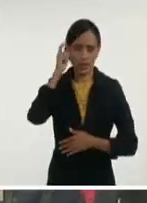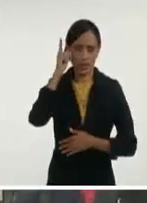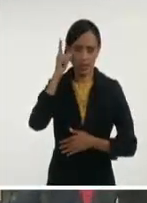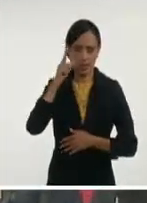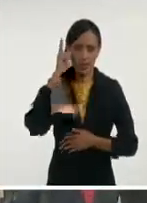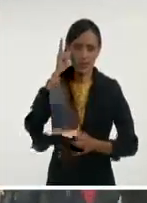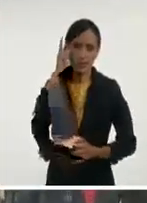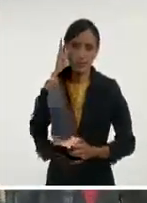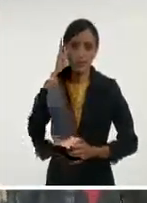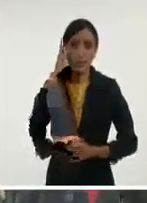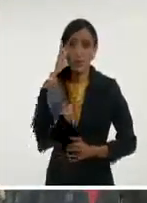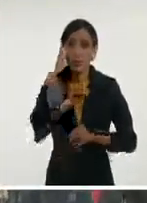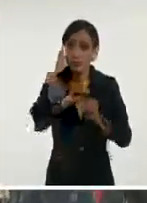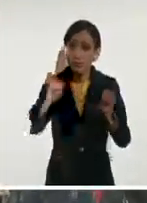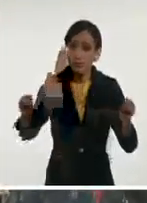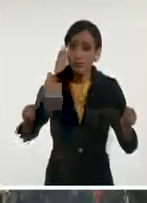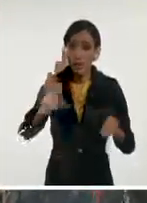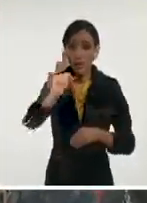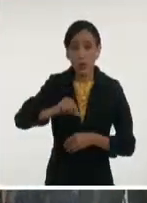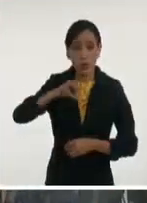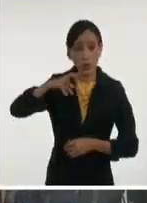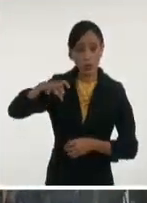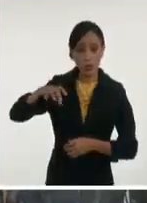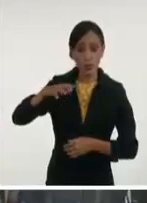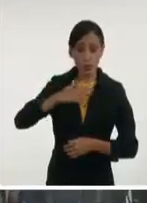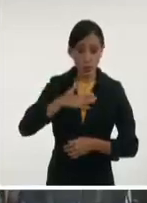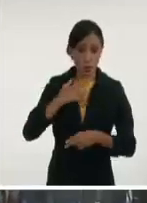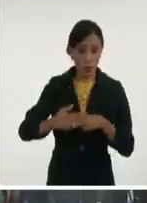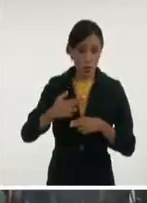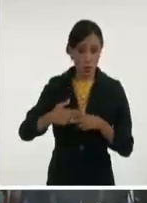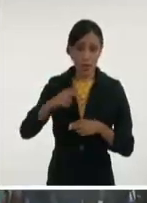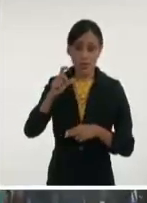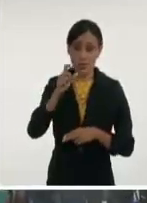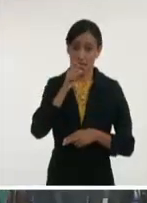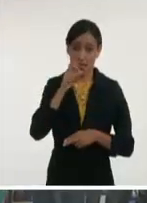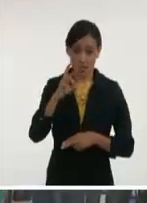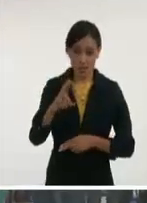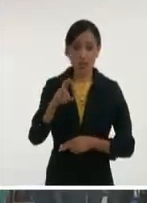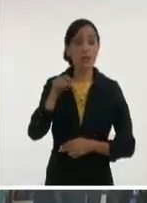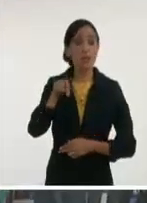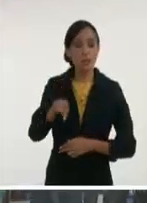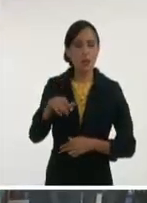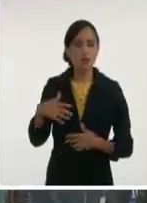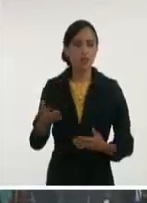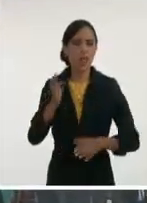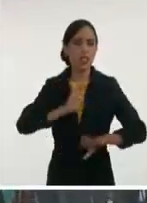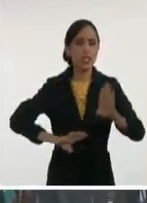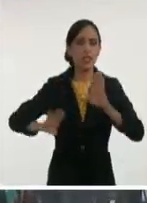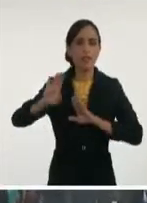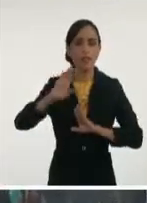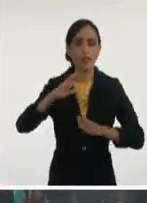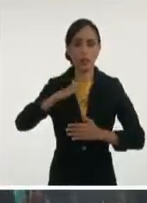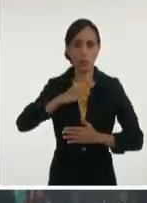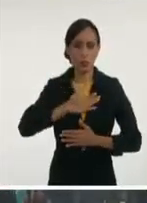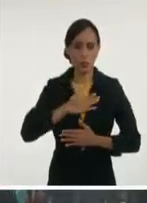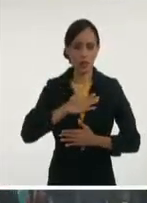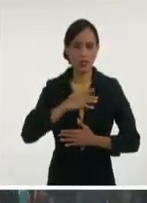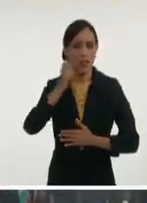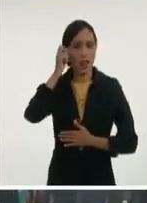el nombre de los comités de defensa de la revolución para defender nuestros intereses